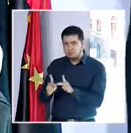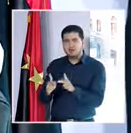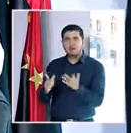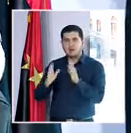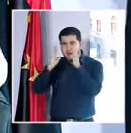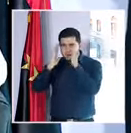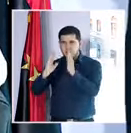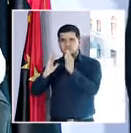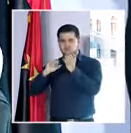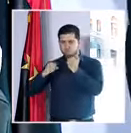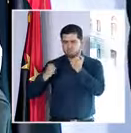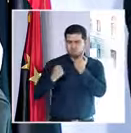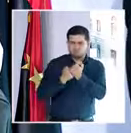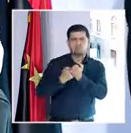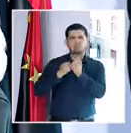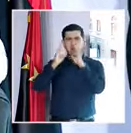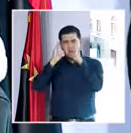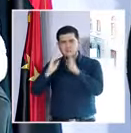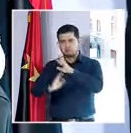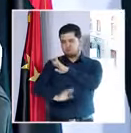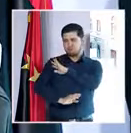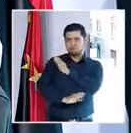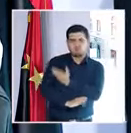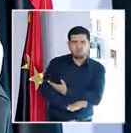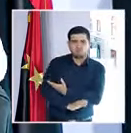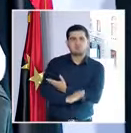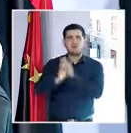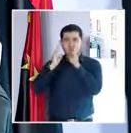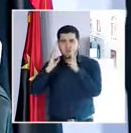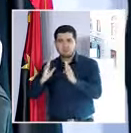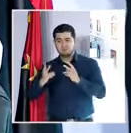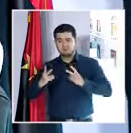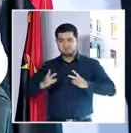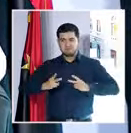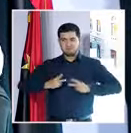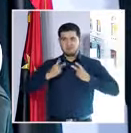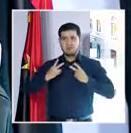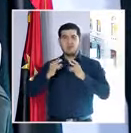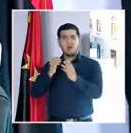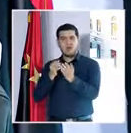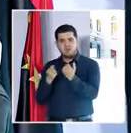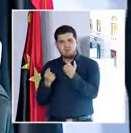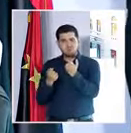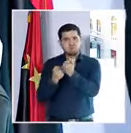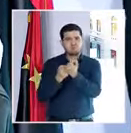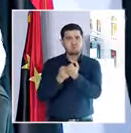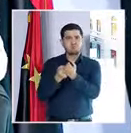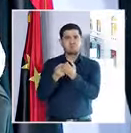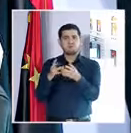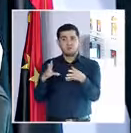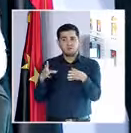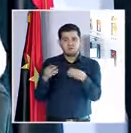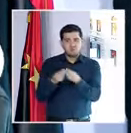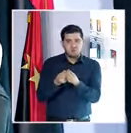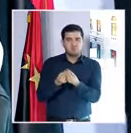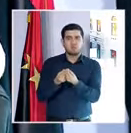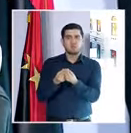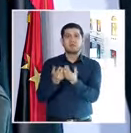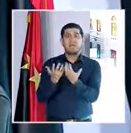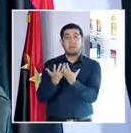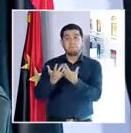psicosocial, con fortalecimiento de los centros vida, de las asociaciones, con el programa de